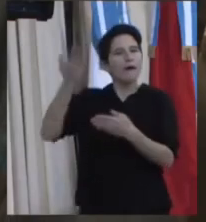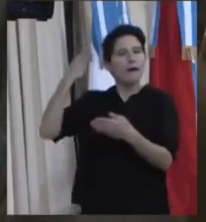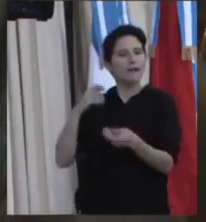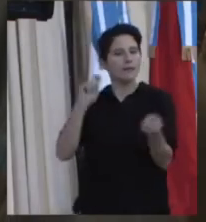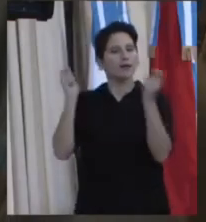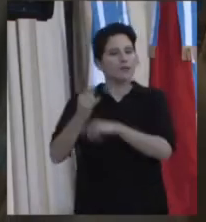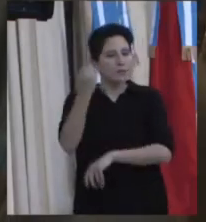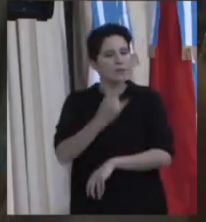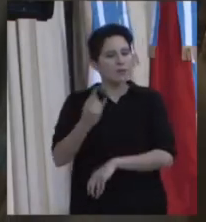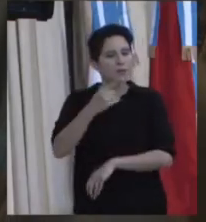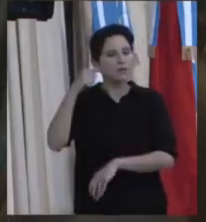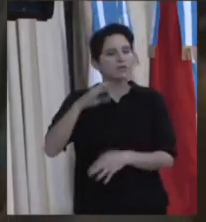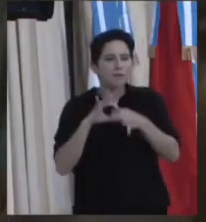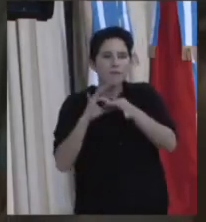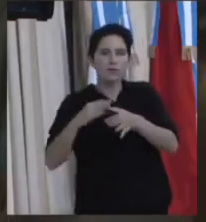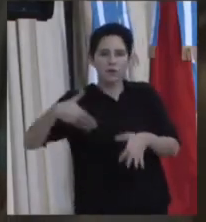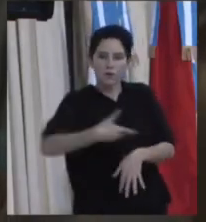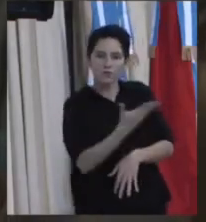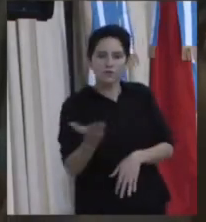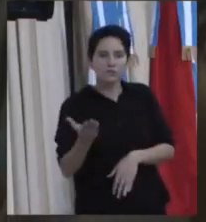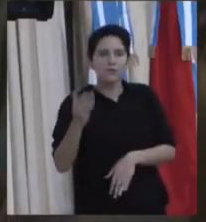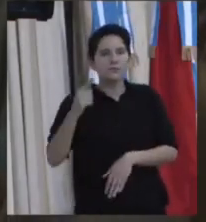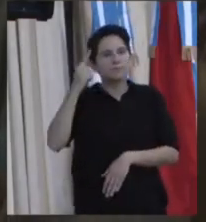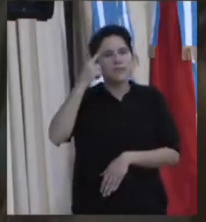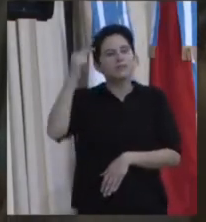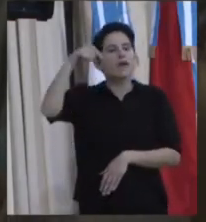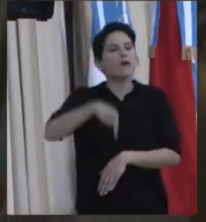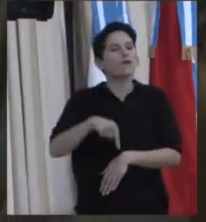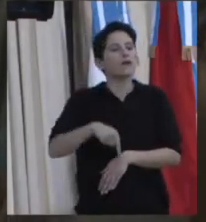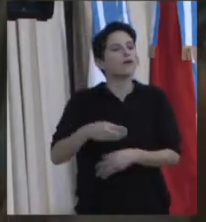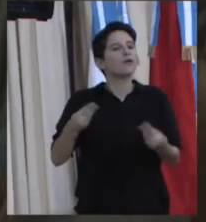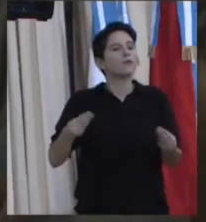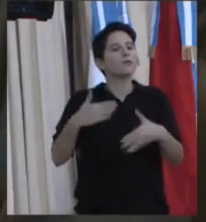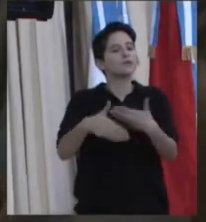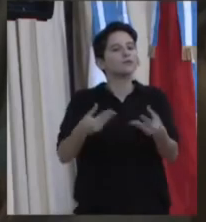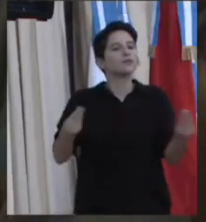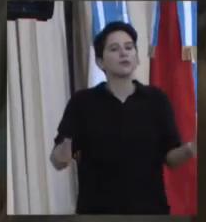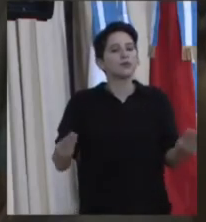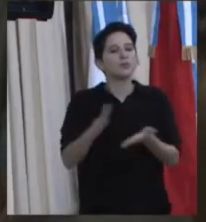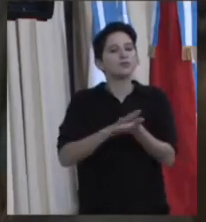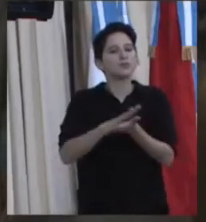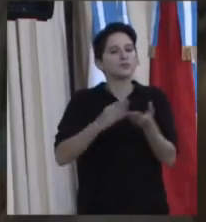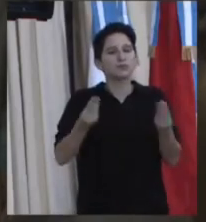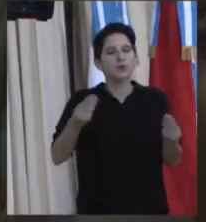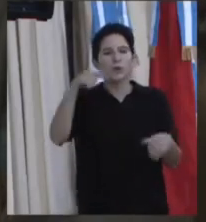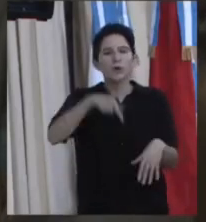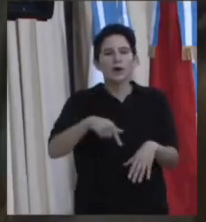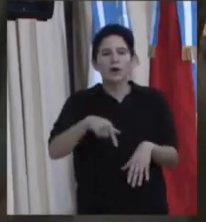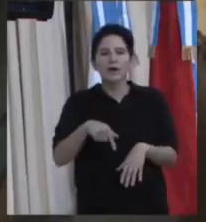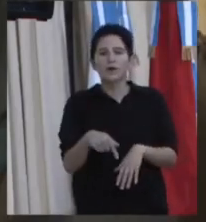político fuertemente anclado a lo social, en clave actual, en clave de lo que nos está pasando, porque en definitiva,